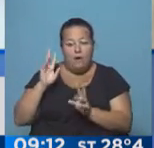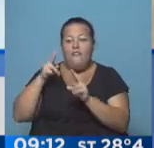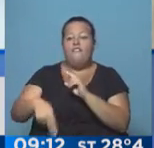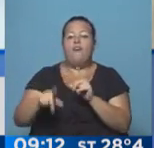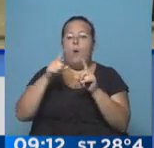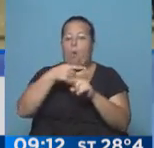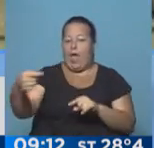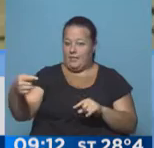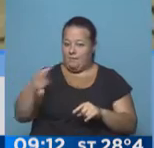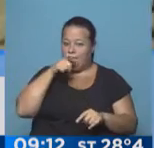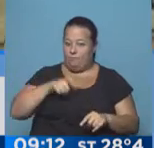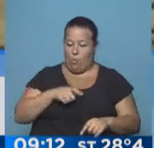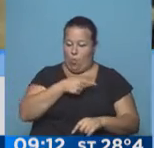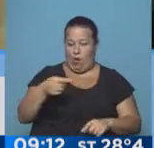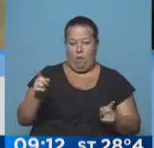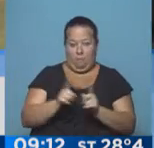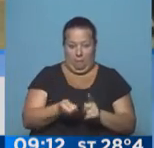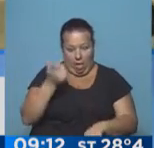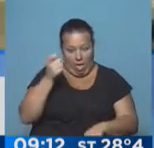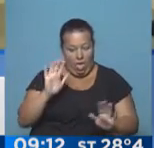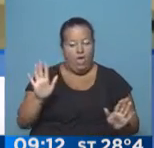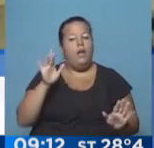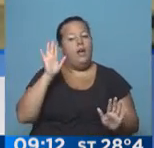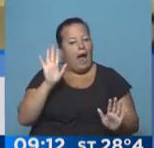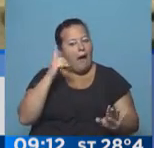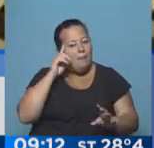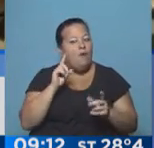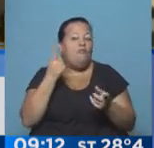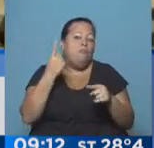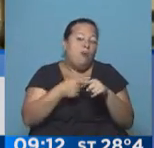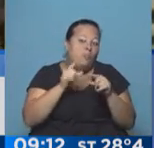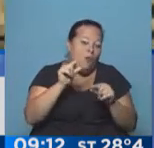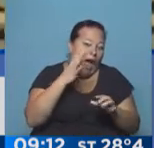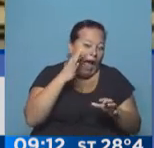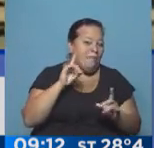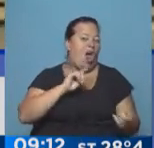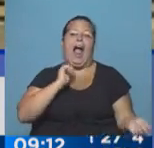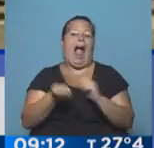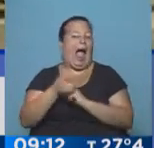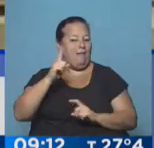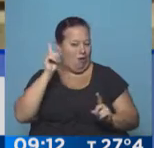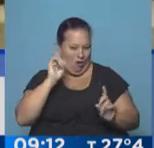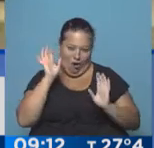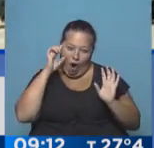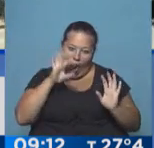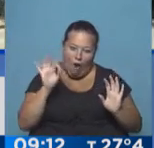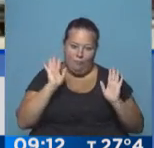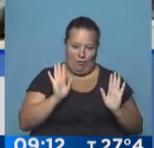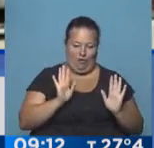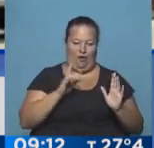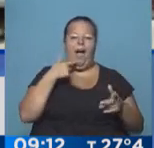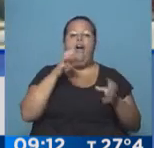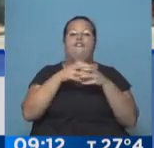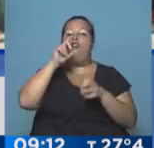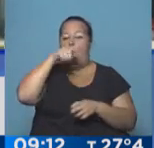plazo de una semana uno un plazo muy corto con lo cual hay un primer signo favorable pero no es un cambio por ahora de actitud vamos a ver cuando los fondos